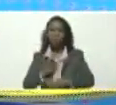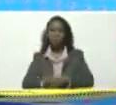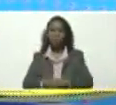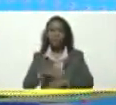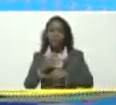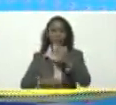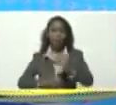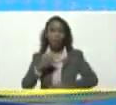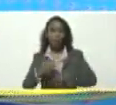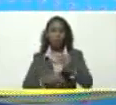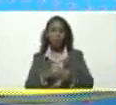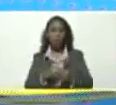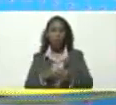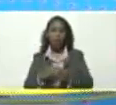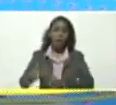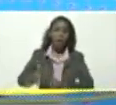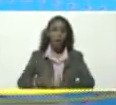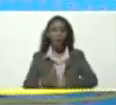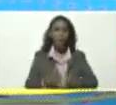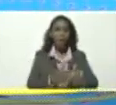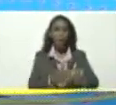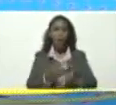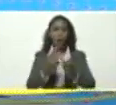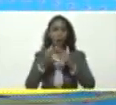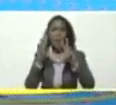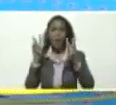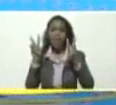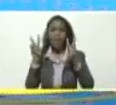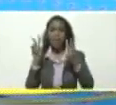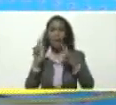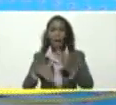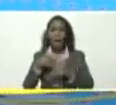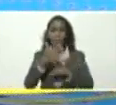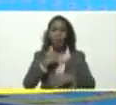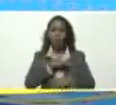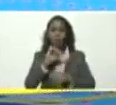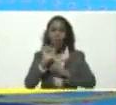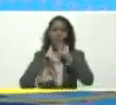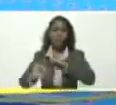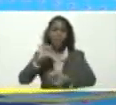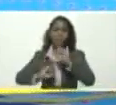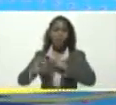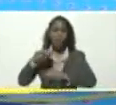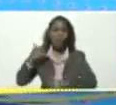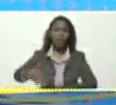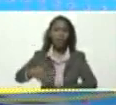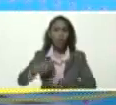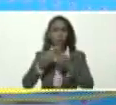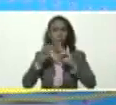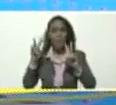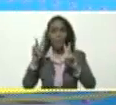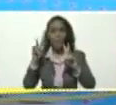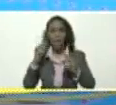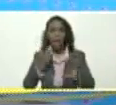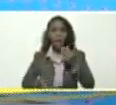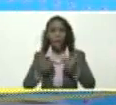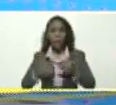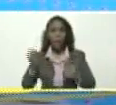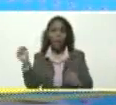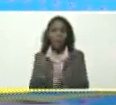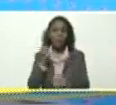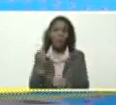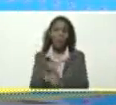consolidó el camino de la paz. Y luego hemos defendido el derecho a la paz, a la estabilidad, al trabajo